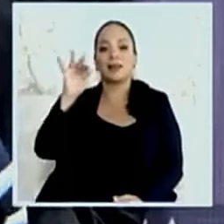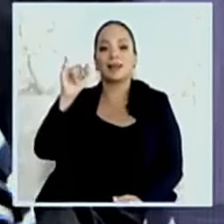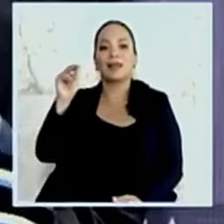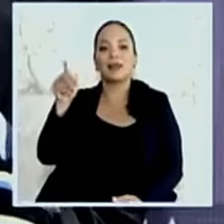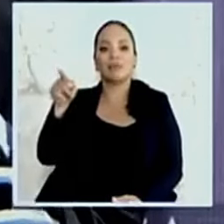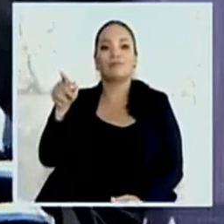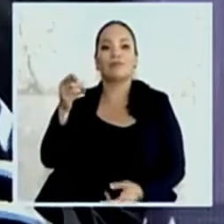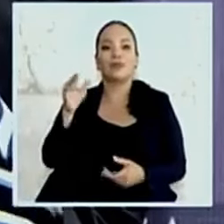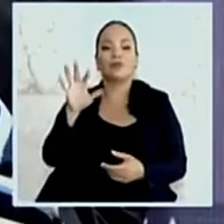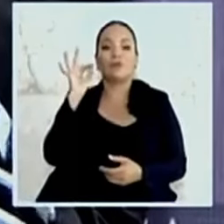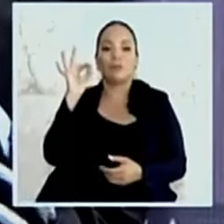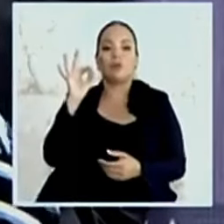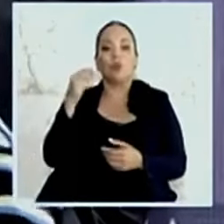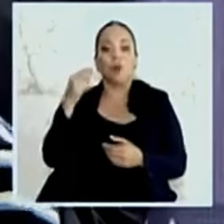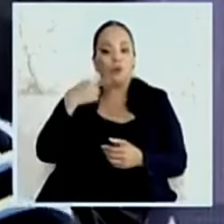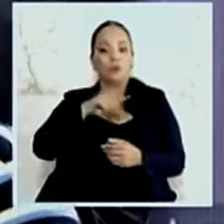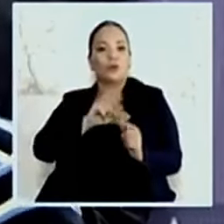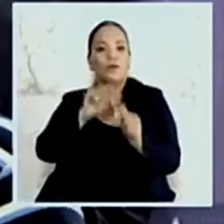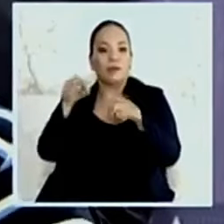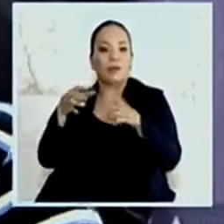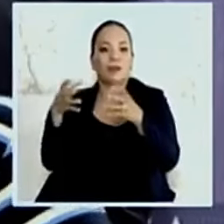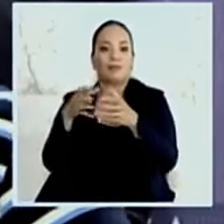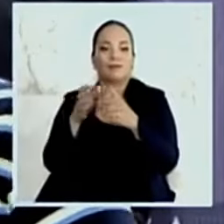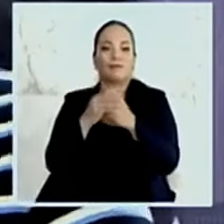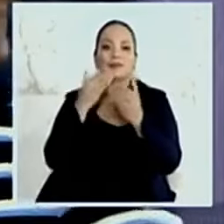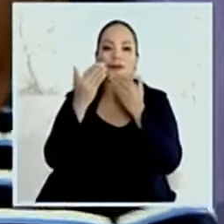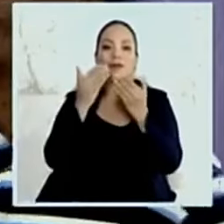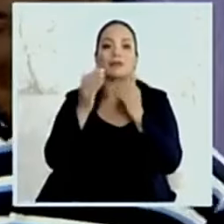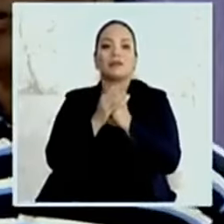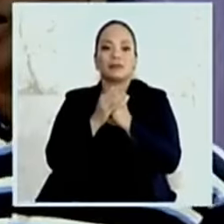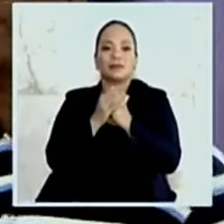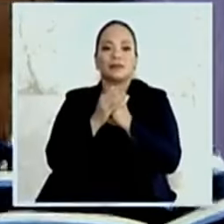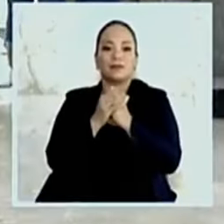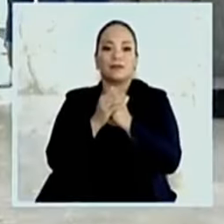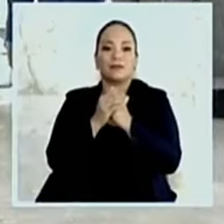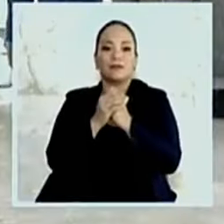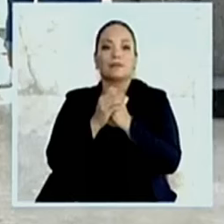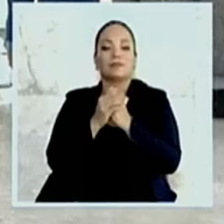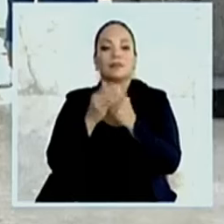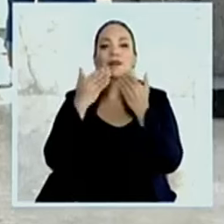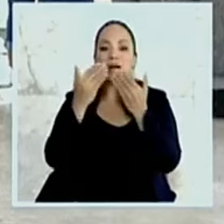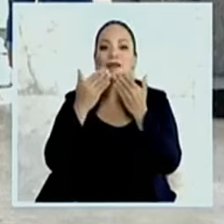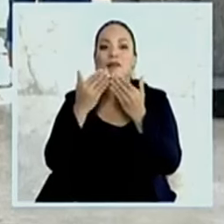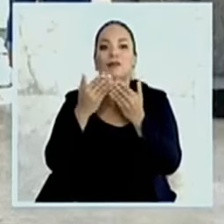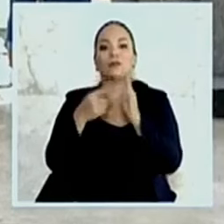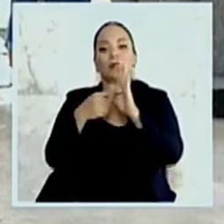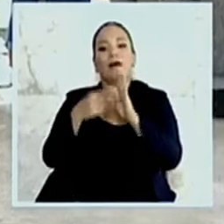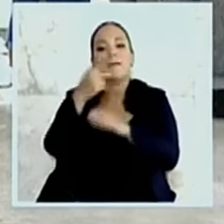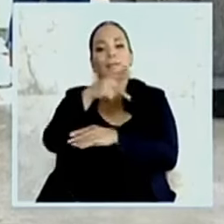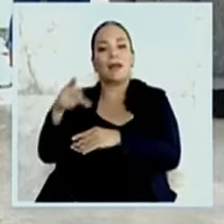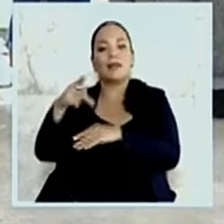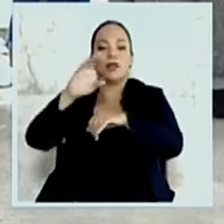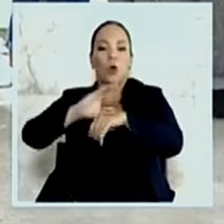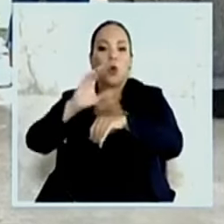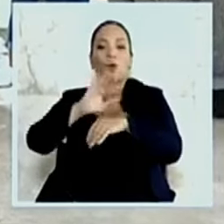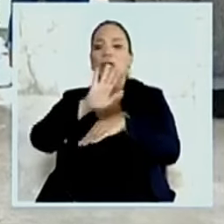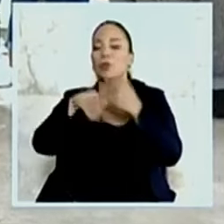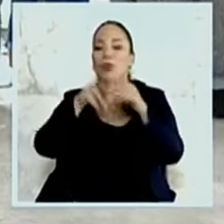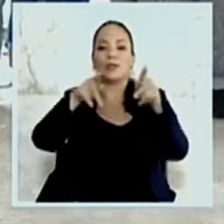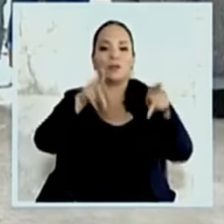Felicidades. Gracias a usted. Y gracias a Dios y a Martín Contreras que nos ha traído hasta